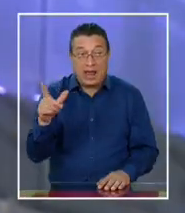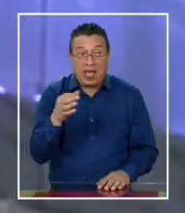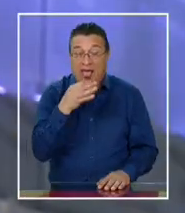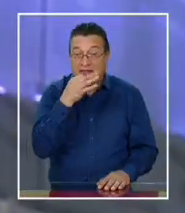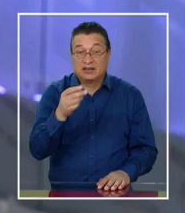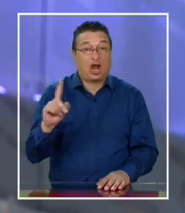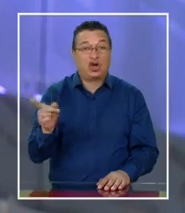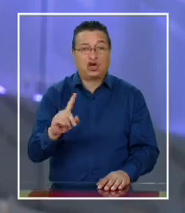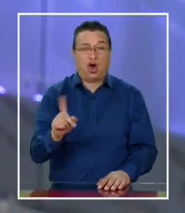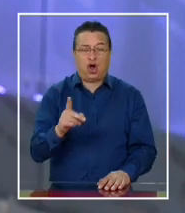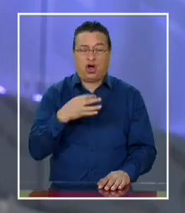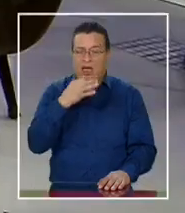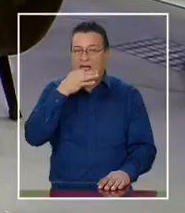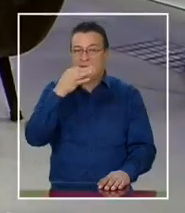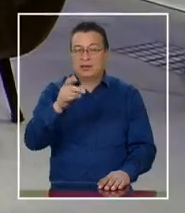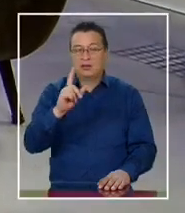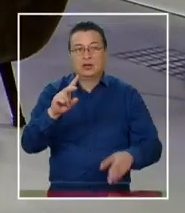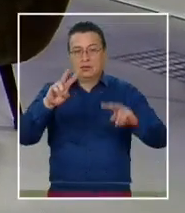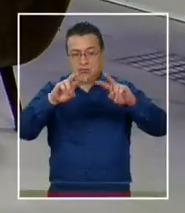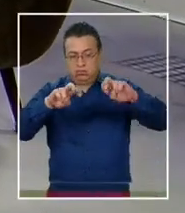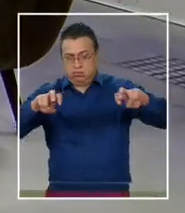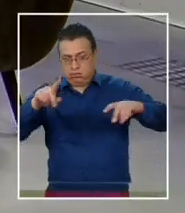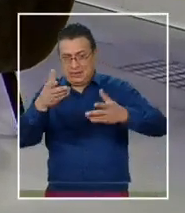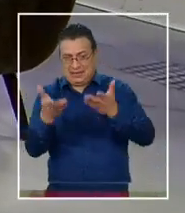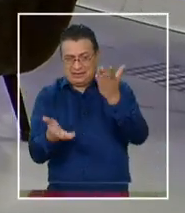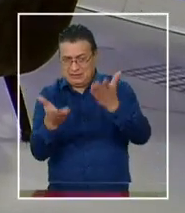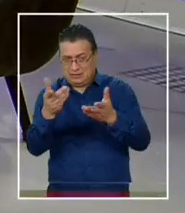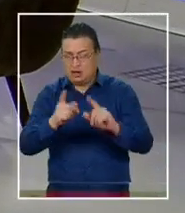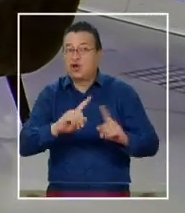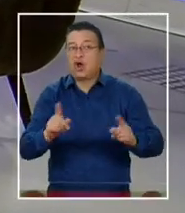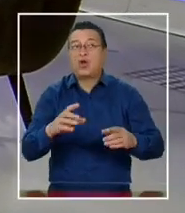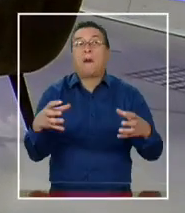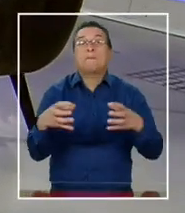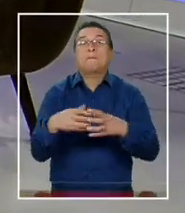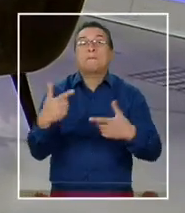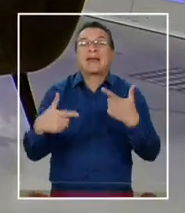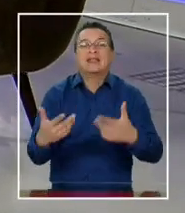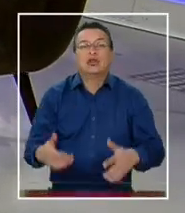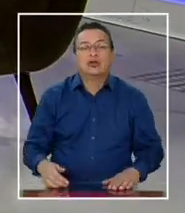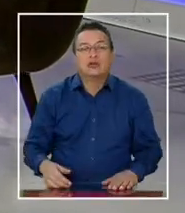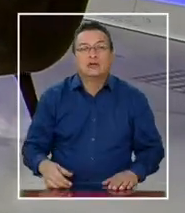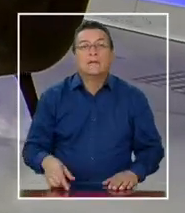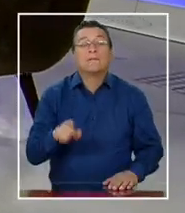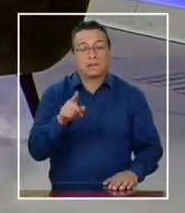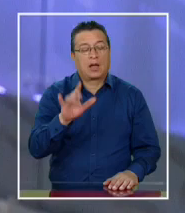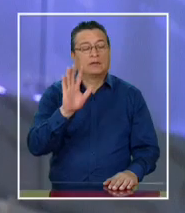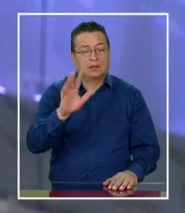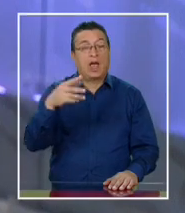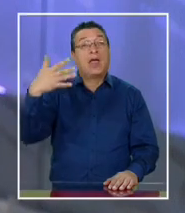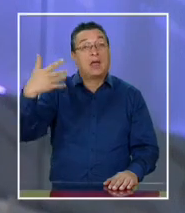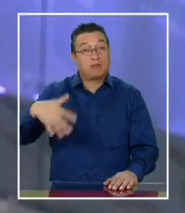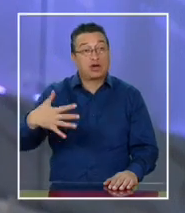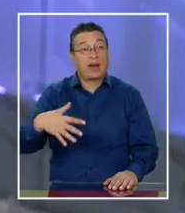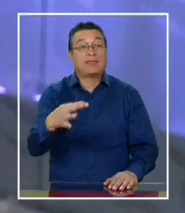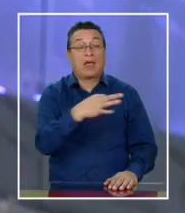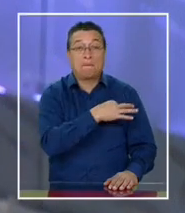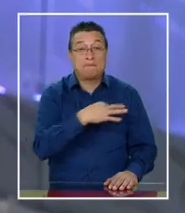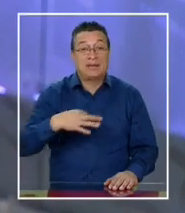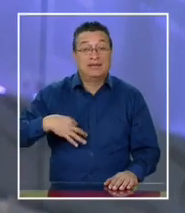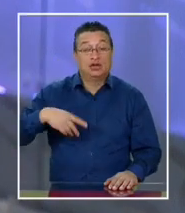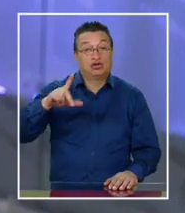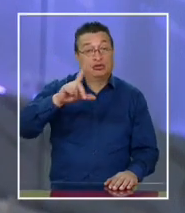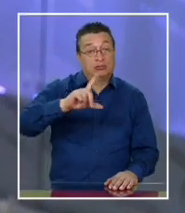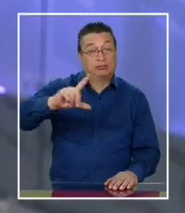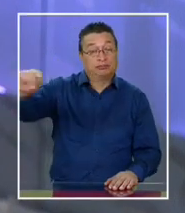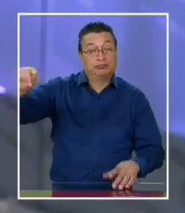que no no pasa por la el análisis de la gestión sino que los partidos y yo creo que es importante los ministros salientes